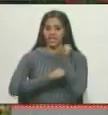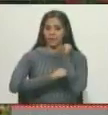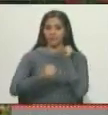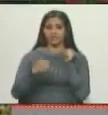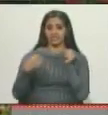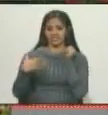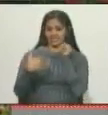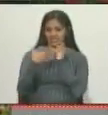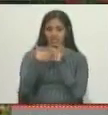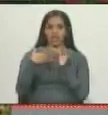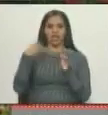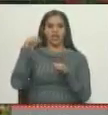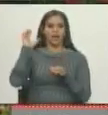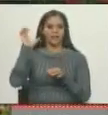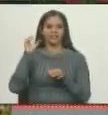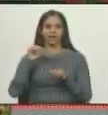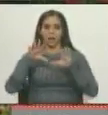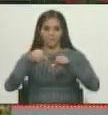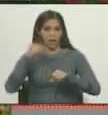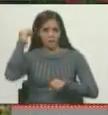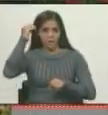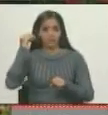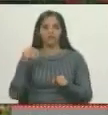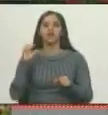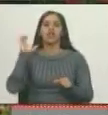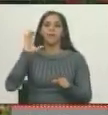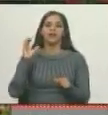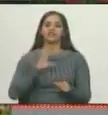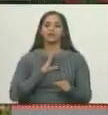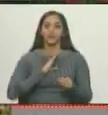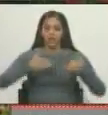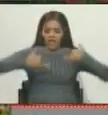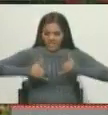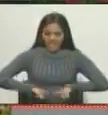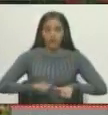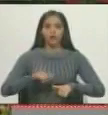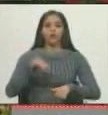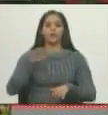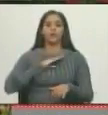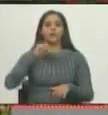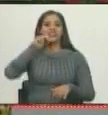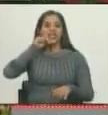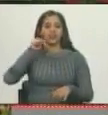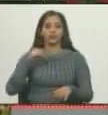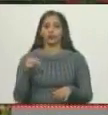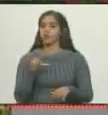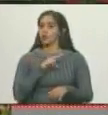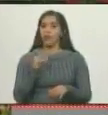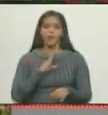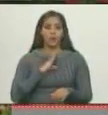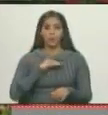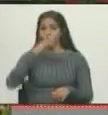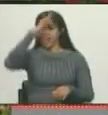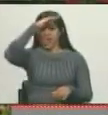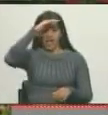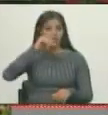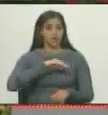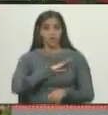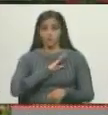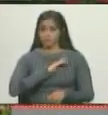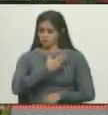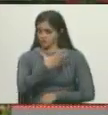apoderar de nuestro país. Nuestra patria le pertenece a nuestros hijos, a nuestros nietos. No le pertenece a Donald Trump ni le pertenece a